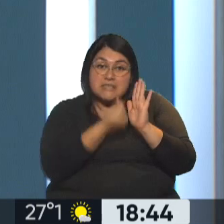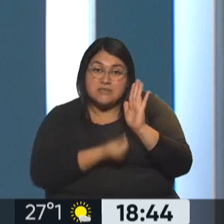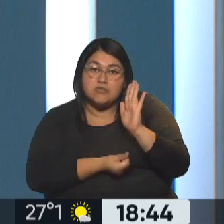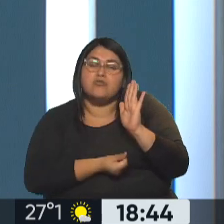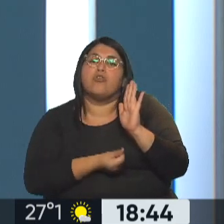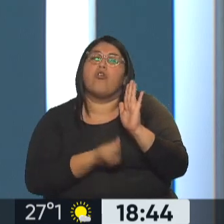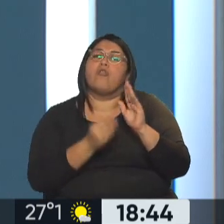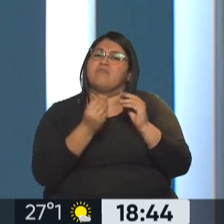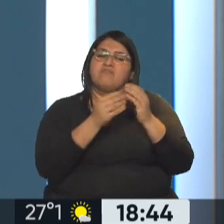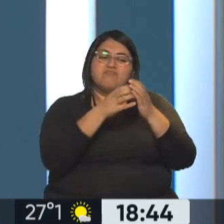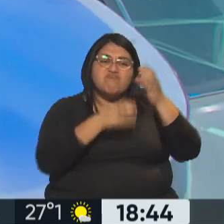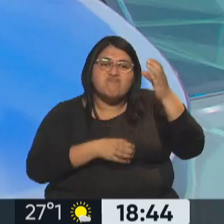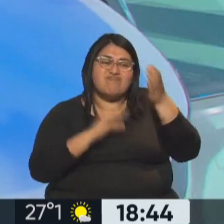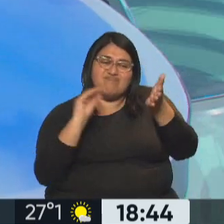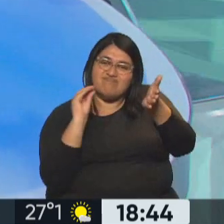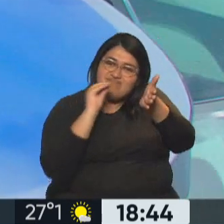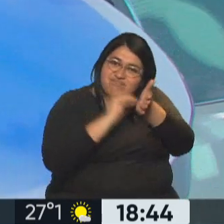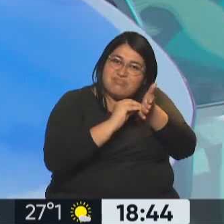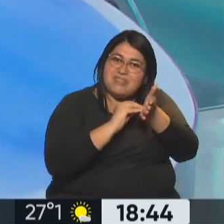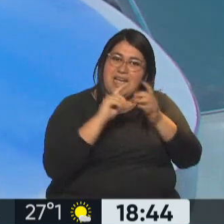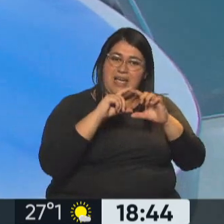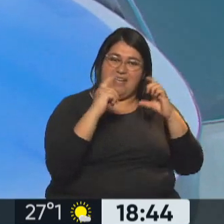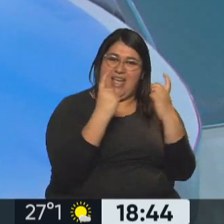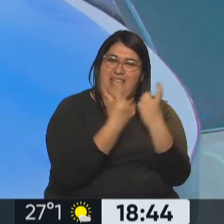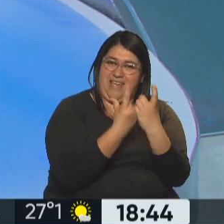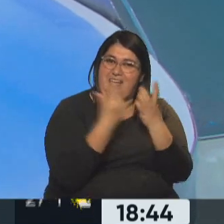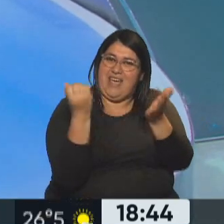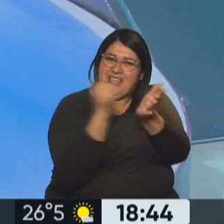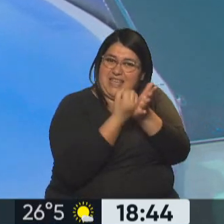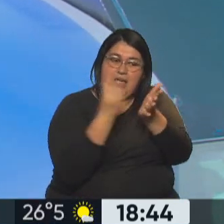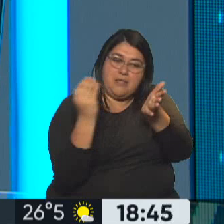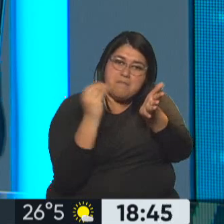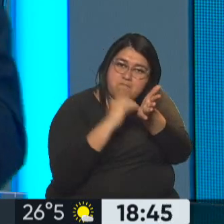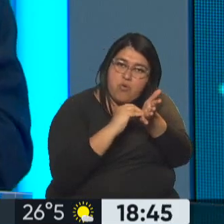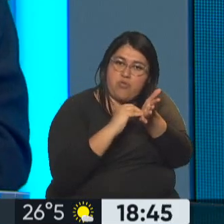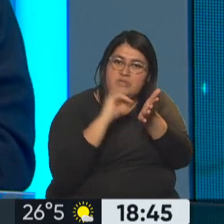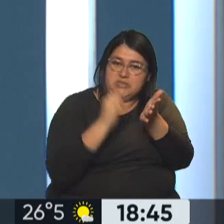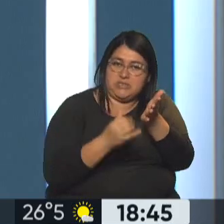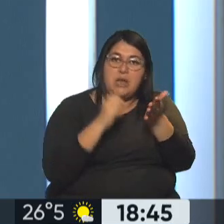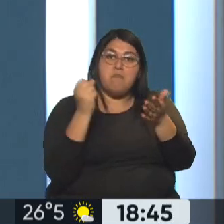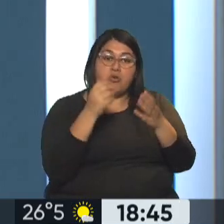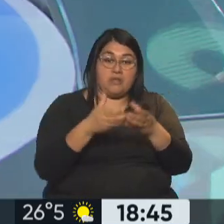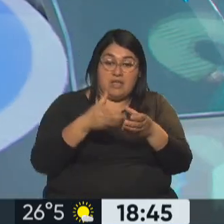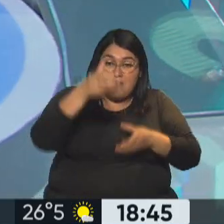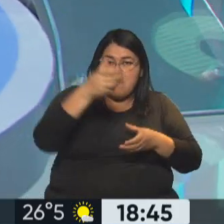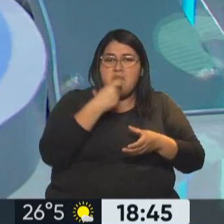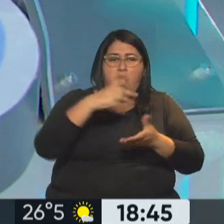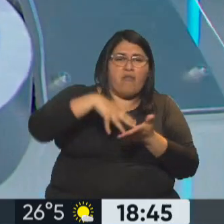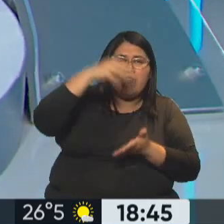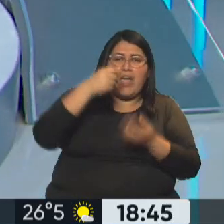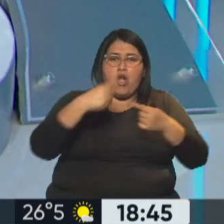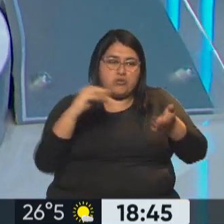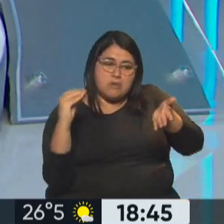la etiqueta del producto. Esto es quizás lo que trajo algunas problemáticas. Que figura en el paquete directamente. Que figure en el paquete. Claro, para que en cierta manera